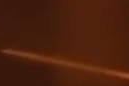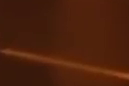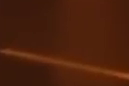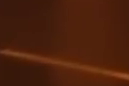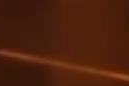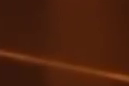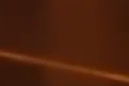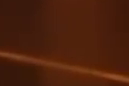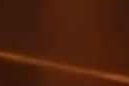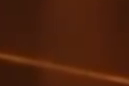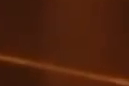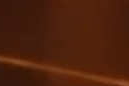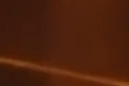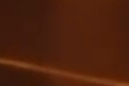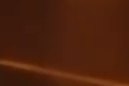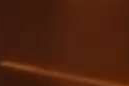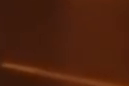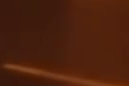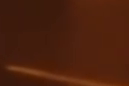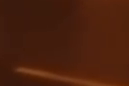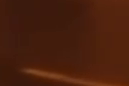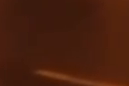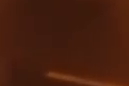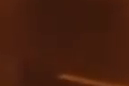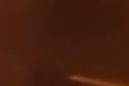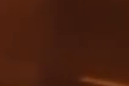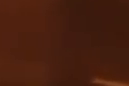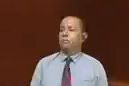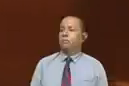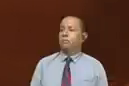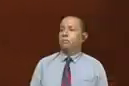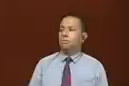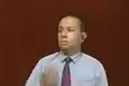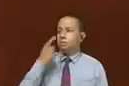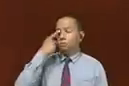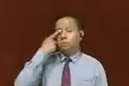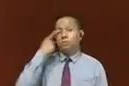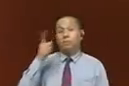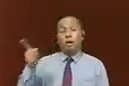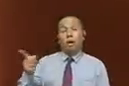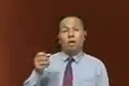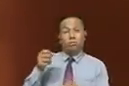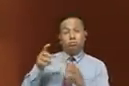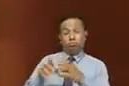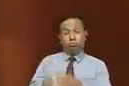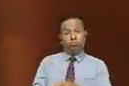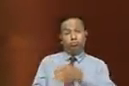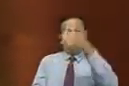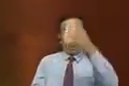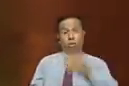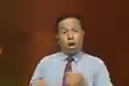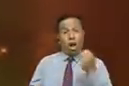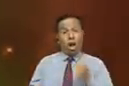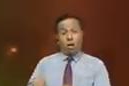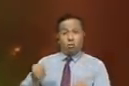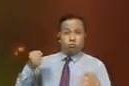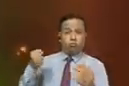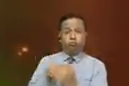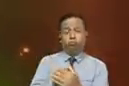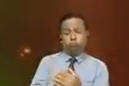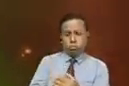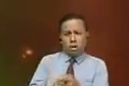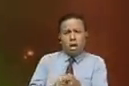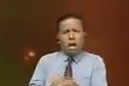destrozados, el vehículo que se impactó de forma frontal contra aquel poste. Y ahí también habían manchas de sangre que en